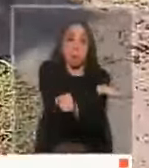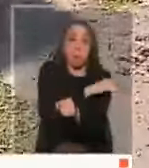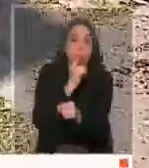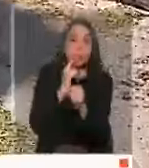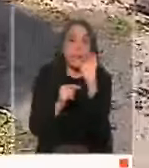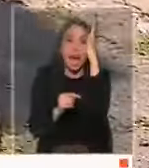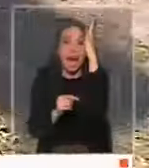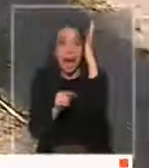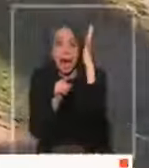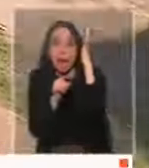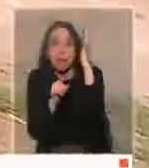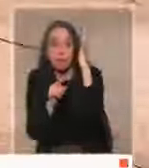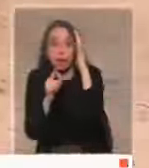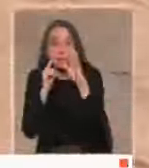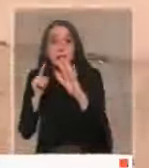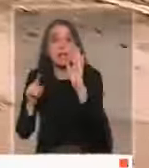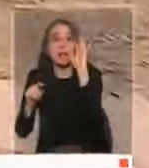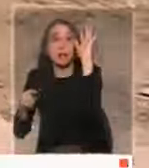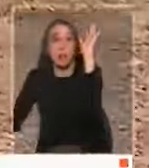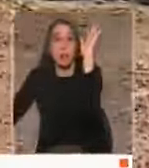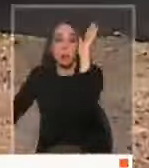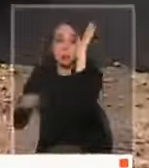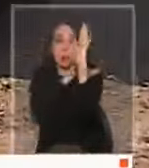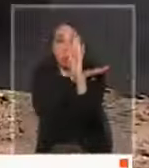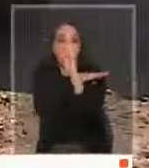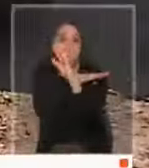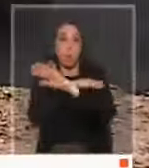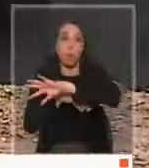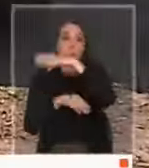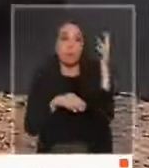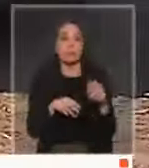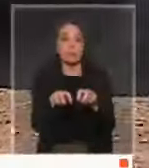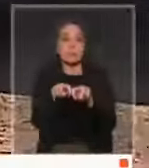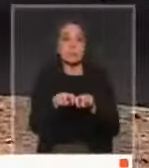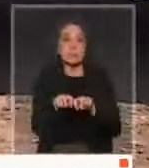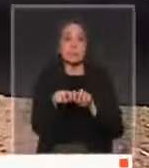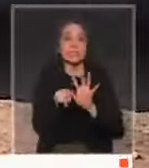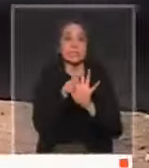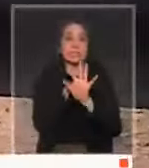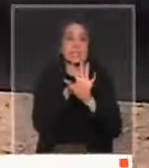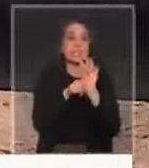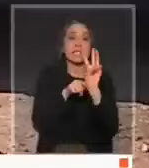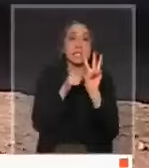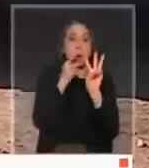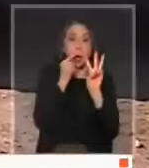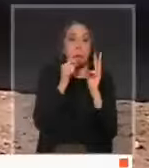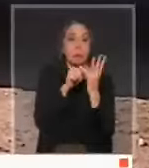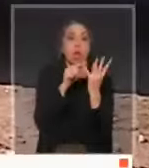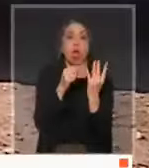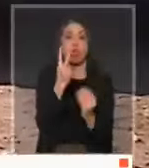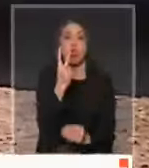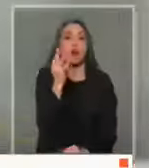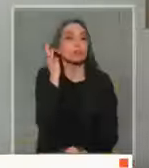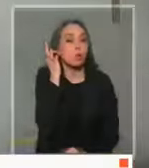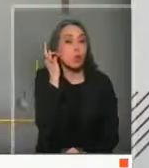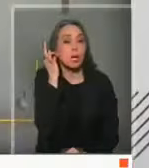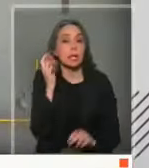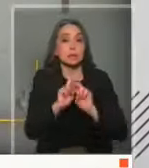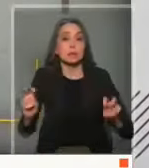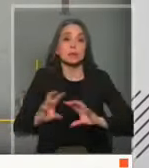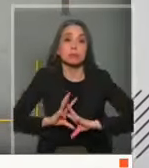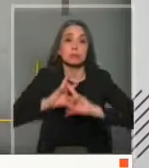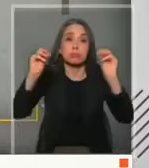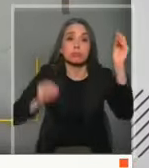árbol, y lo arrancó. Los tipos eran 5, 3 hombres, 2 mujeres, y arrancaron.